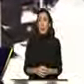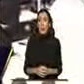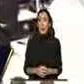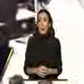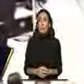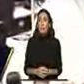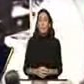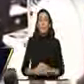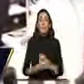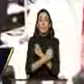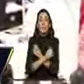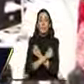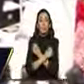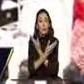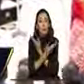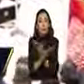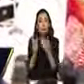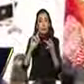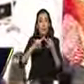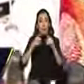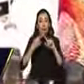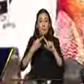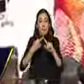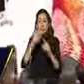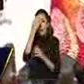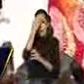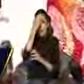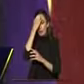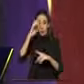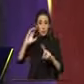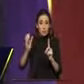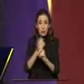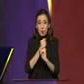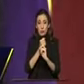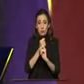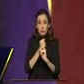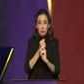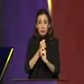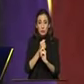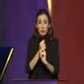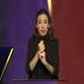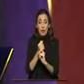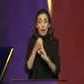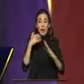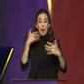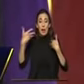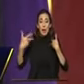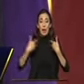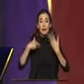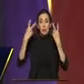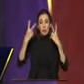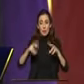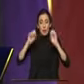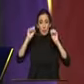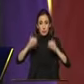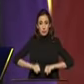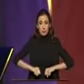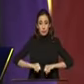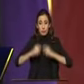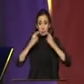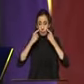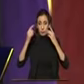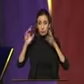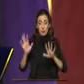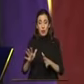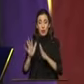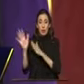Queridas amigas y amigos, la educación permite superar la pobreza material y el arte